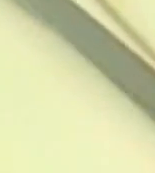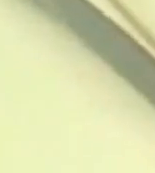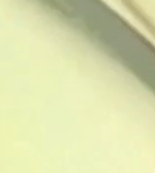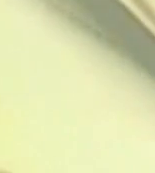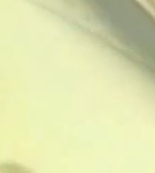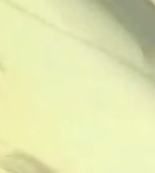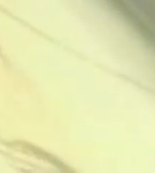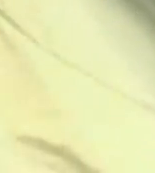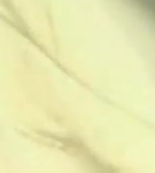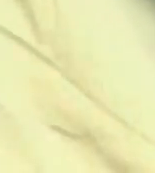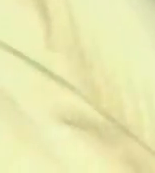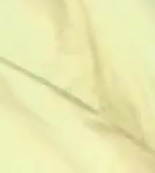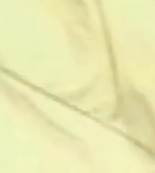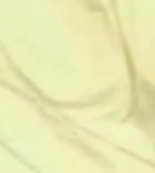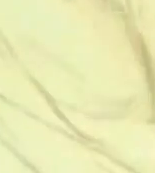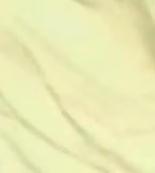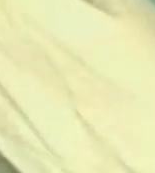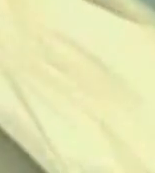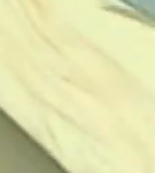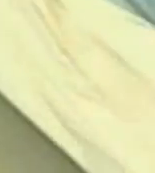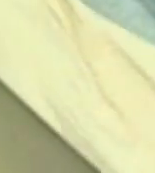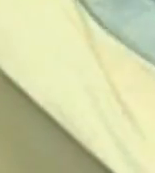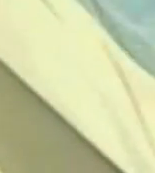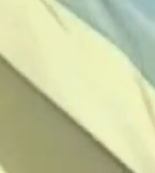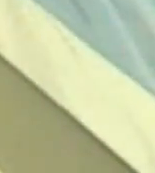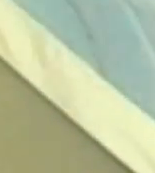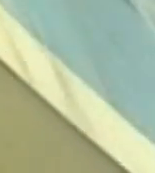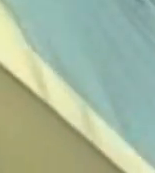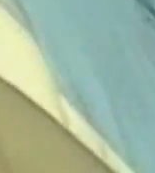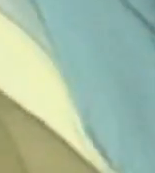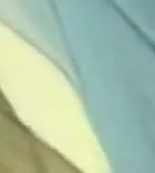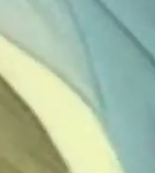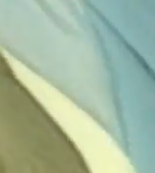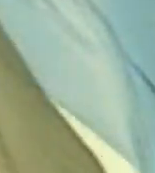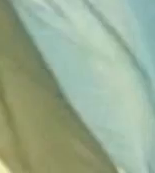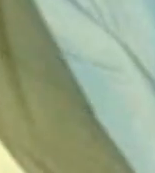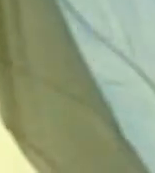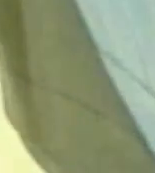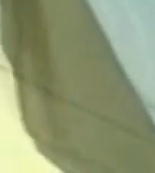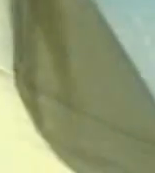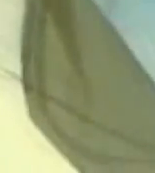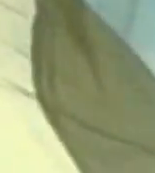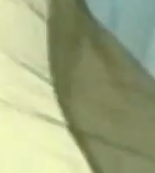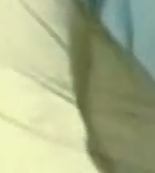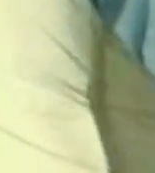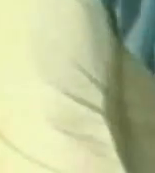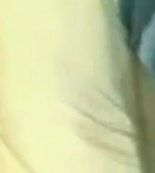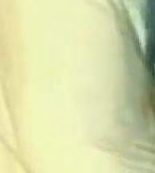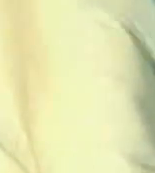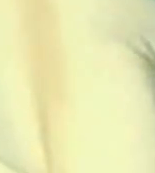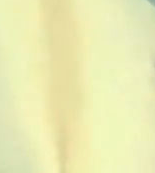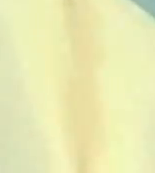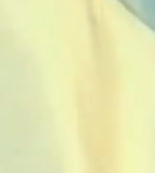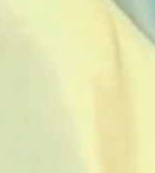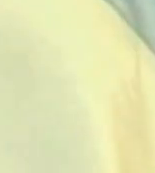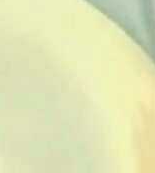En directo, desde el Hipódromo de Tucumán, con motivo de conmemorarse el 195º